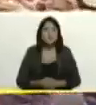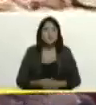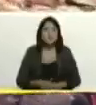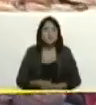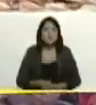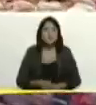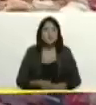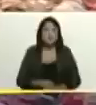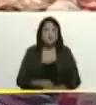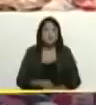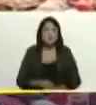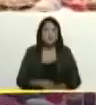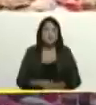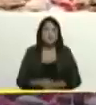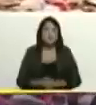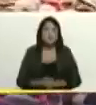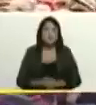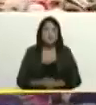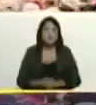Y comenzaba entonces,